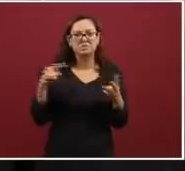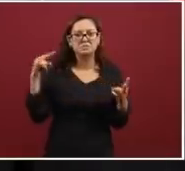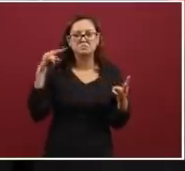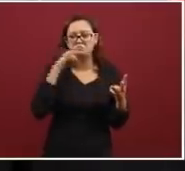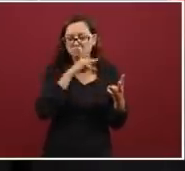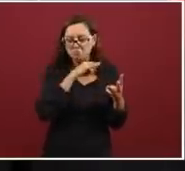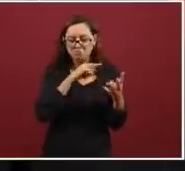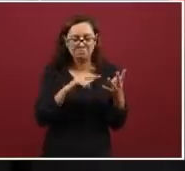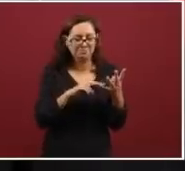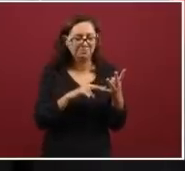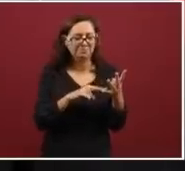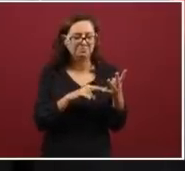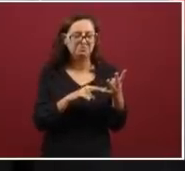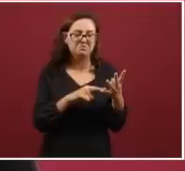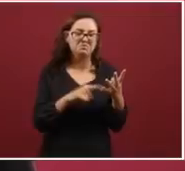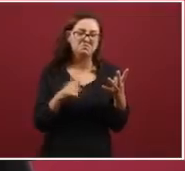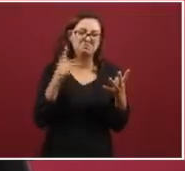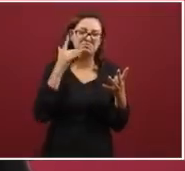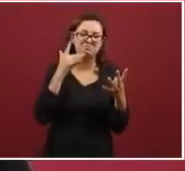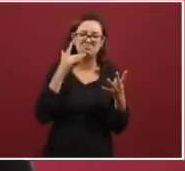hipócrita, fantoche,